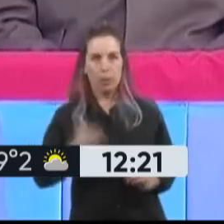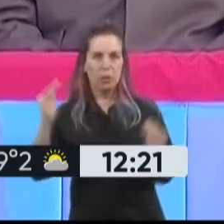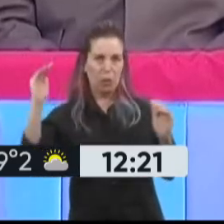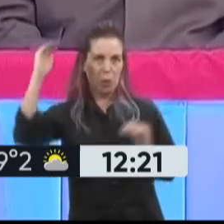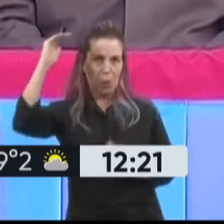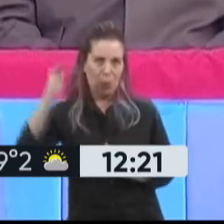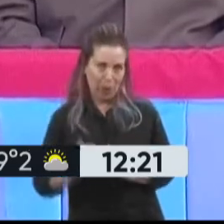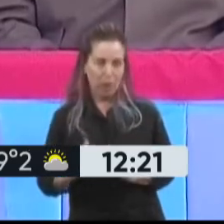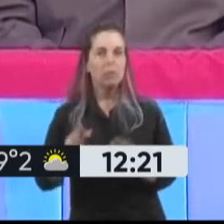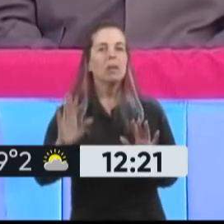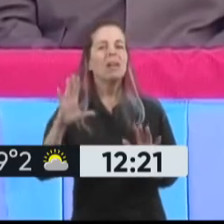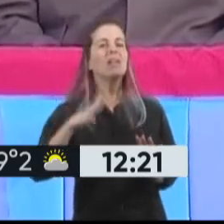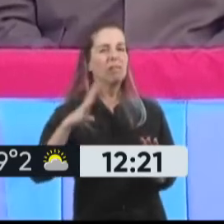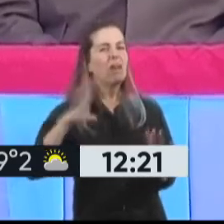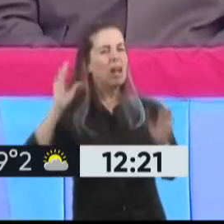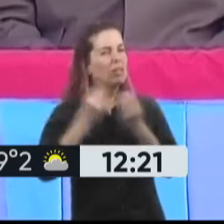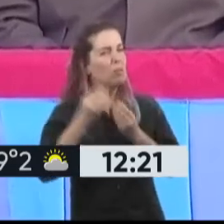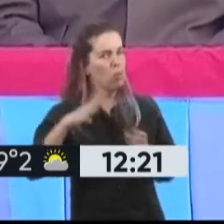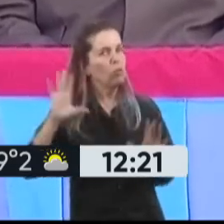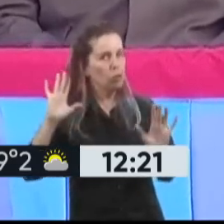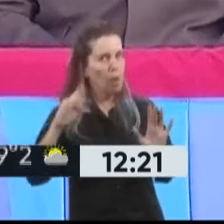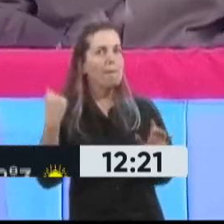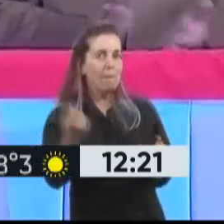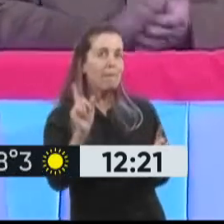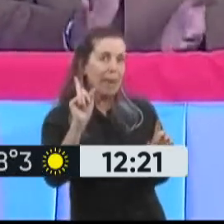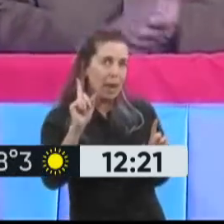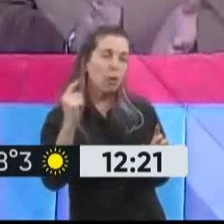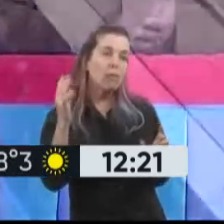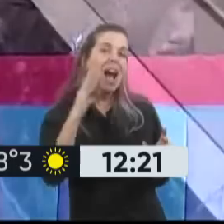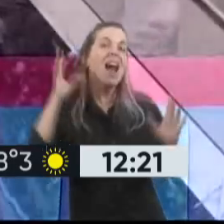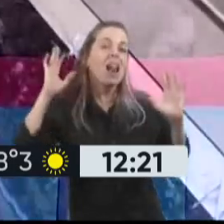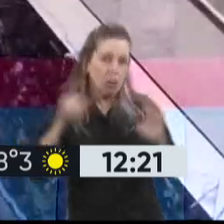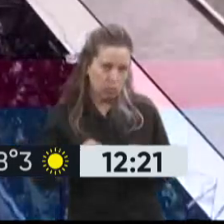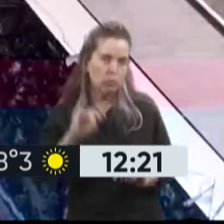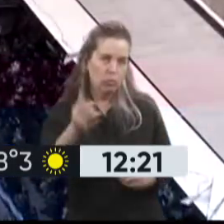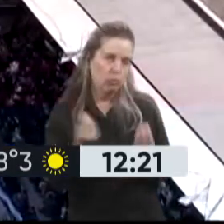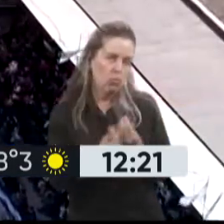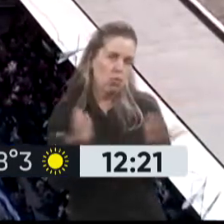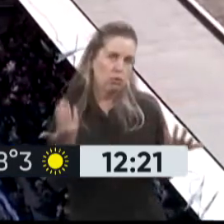decir, falta mucho, pero hemos hecho un montón.